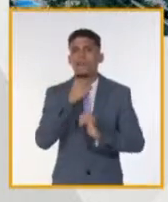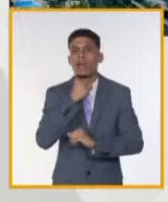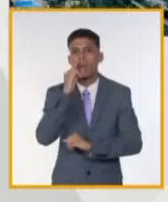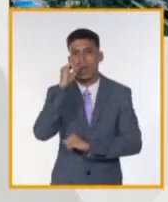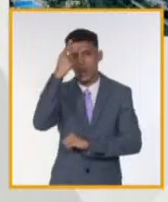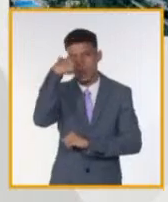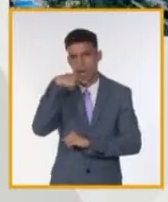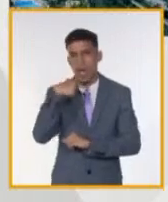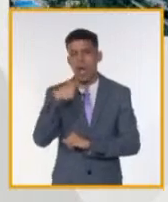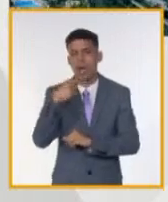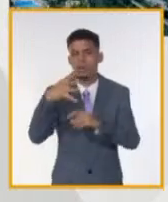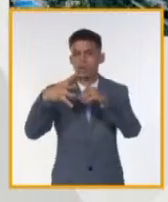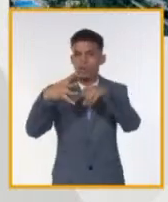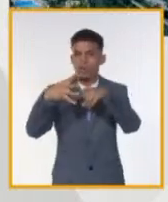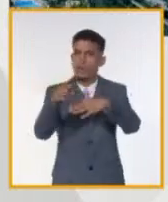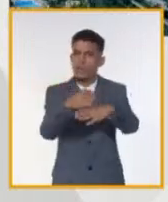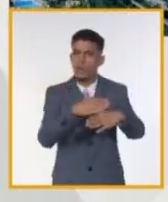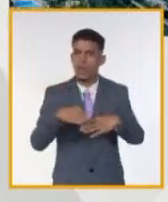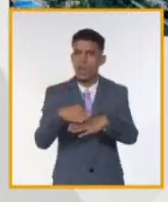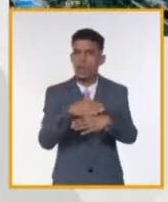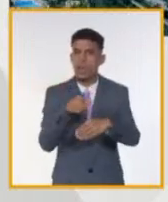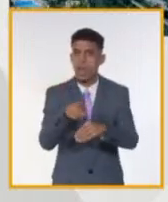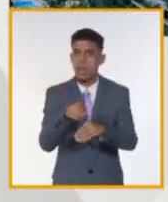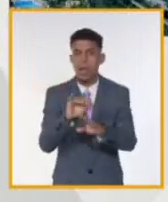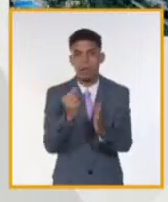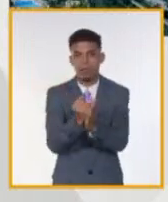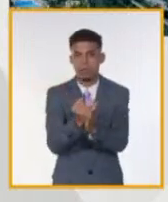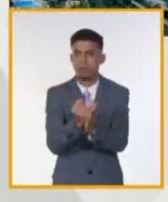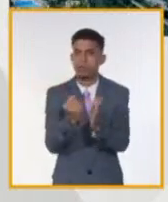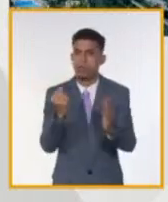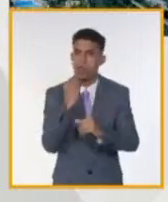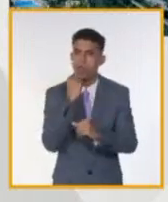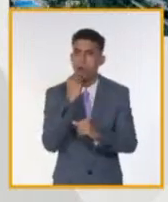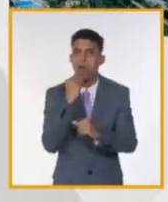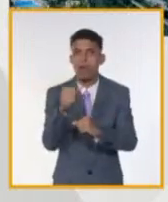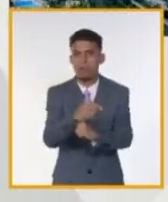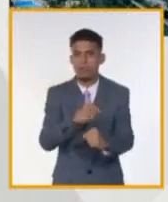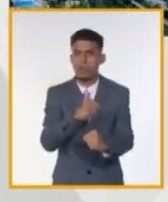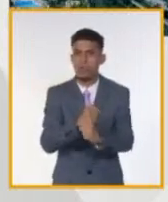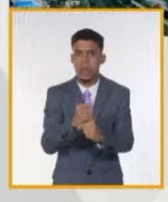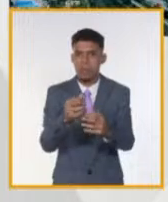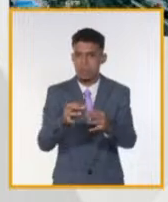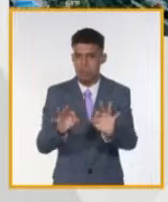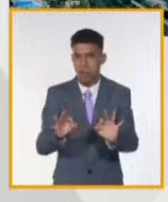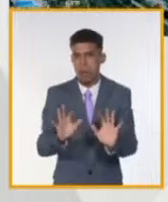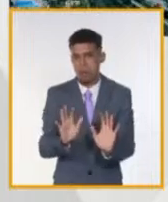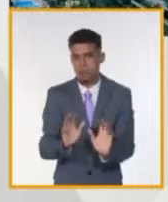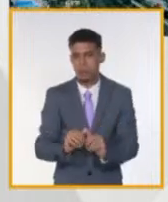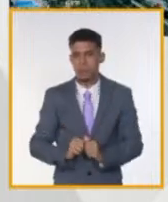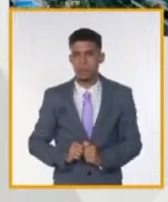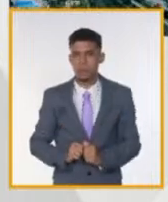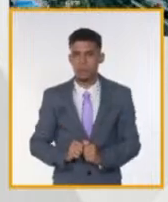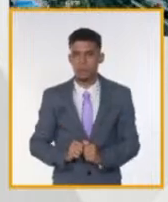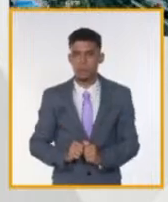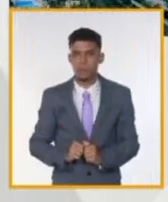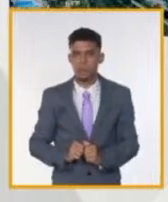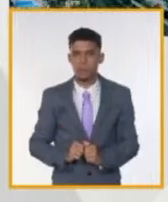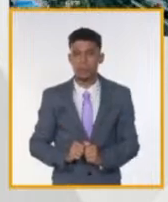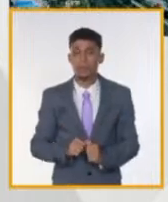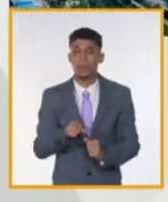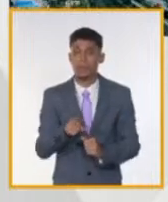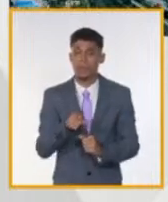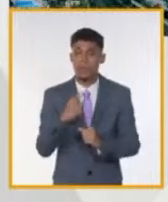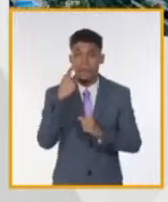son productos listos para llevar a su implementación a escala industrial, o sea, extensiva, en los cultivos.